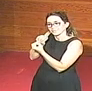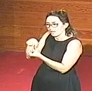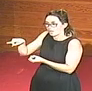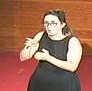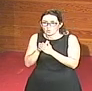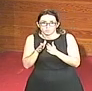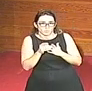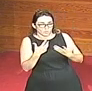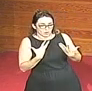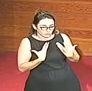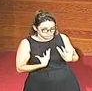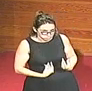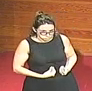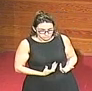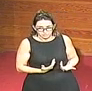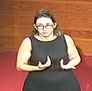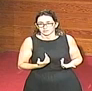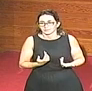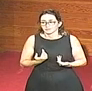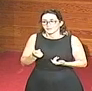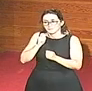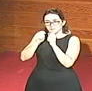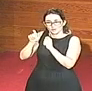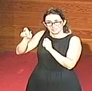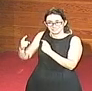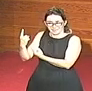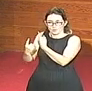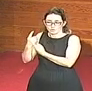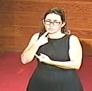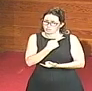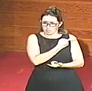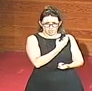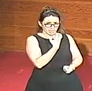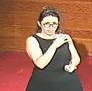alma. Algunas periodistas me decían, bueno, es que no te puedes quejar,